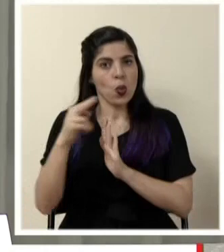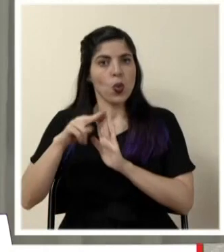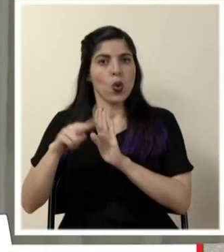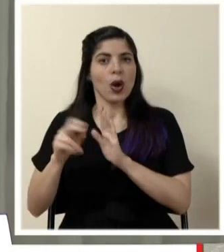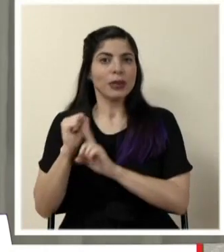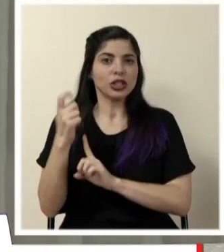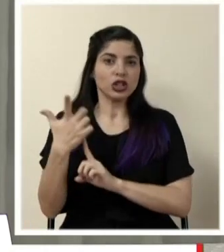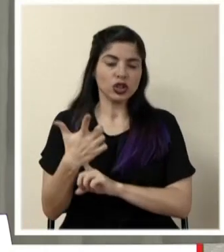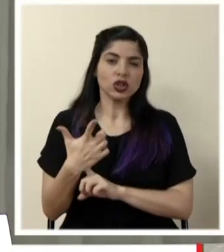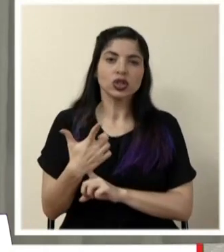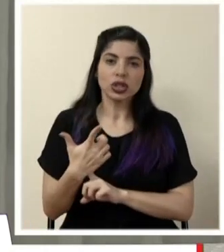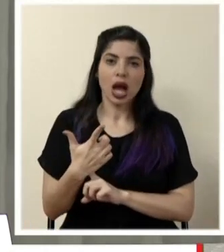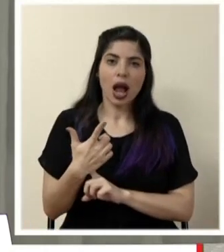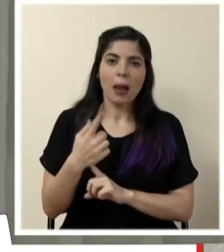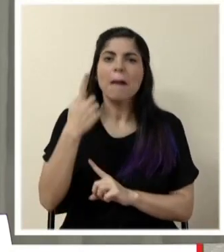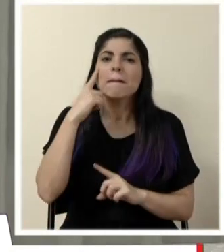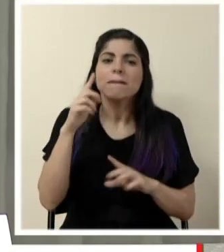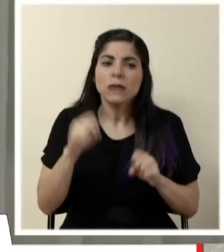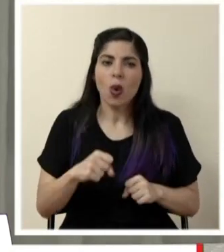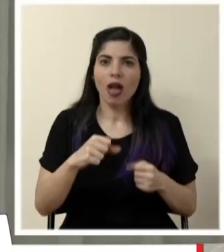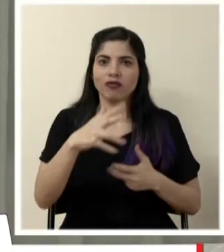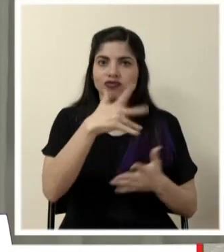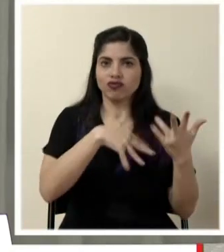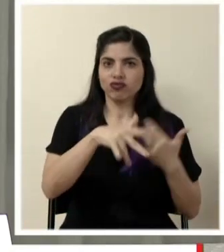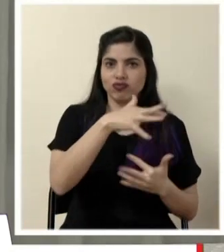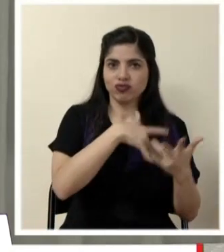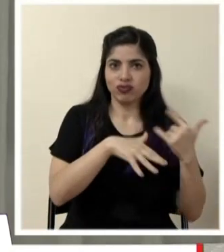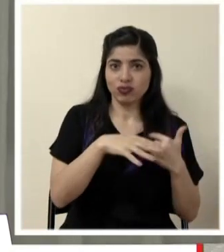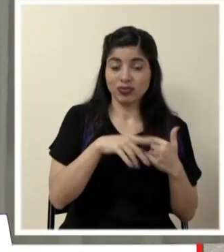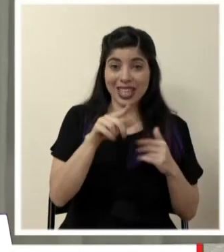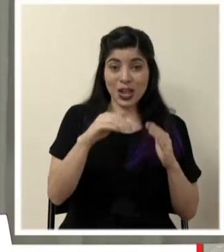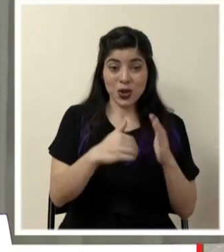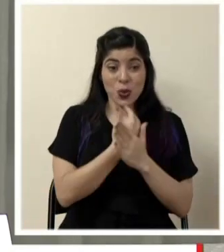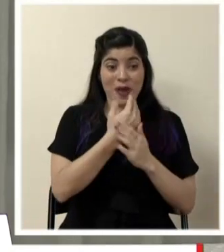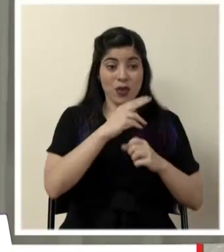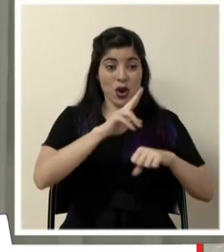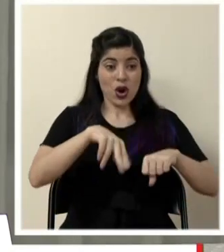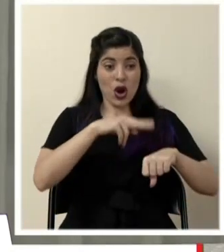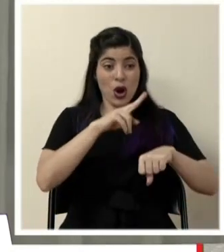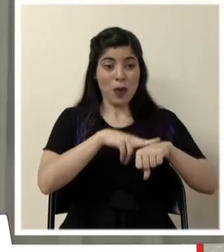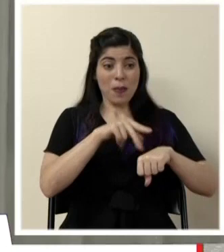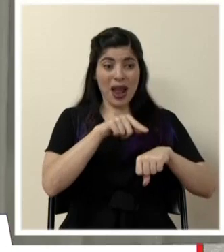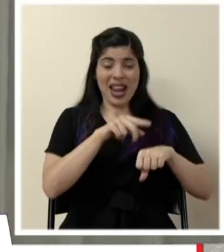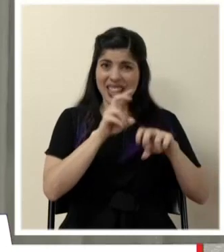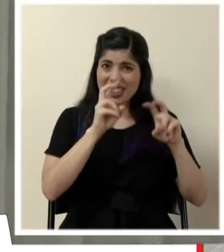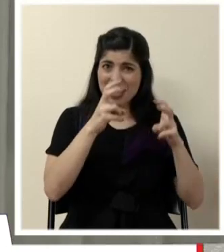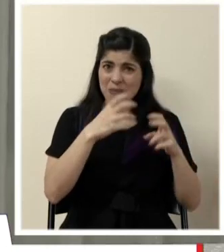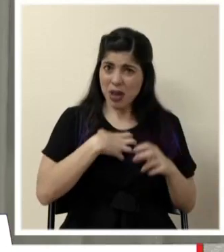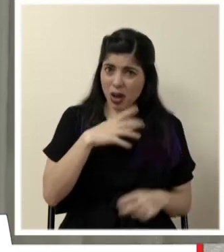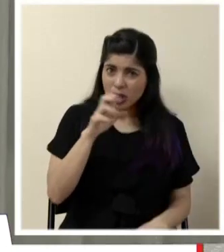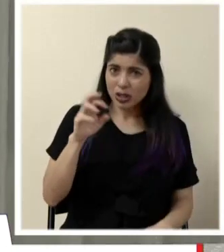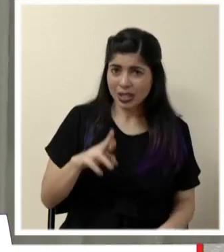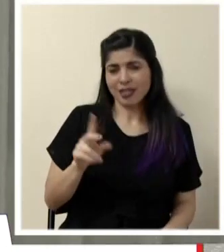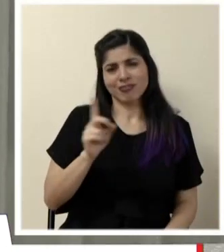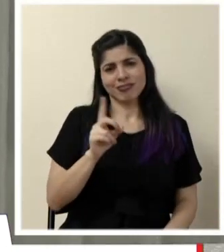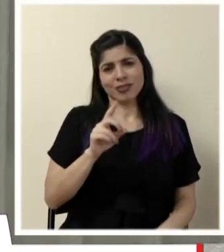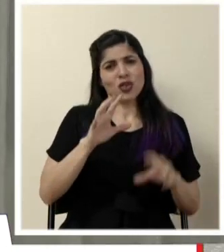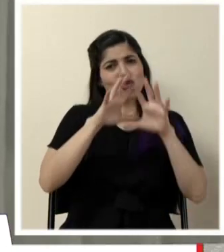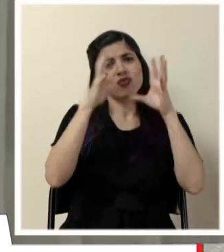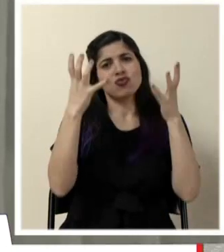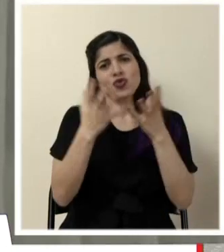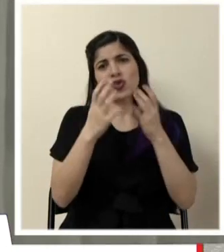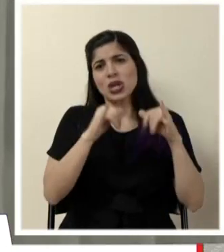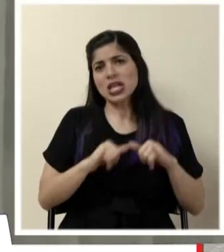social de justamente convivir. Entonces, eso de la nueva normalidad no es un asunto que sea de Costa Rica, es un asunto mundial,